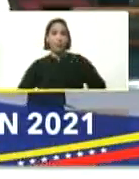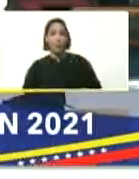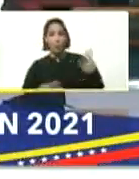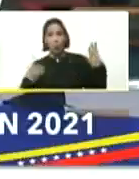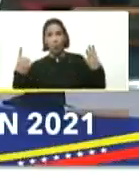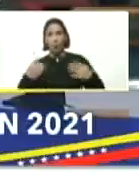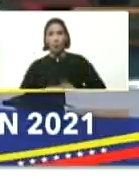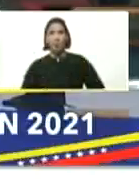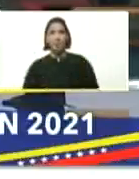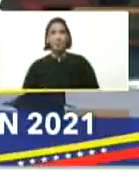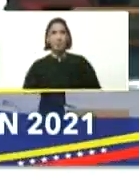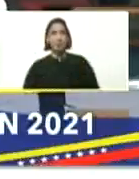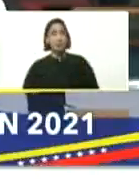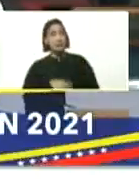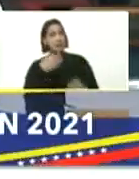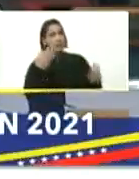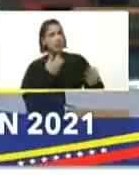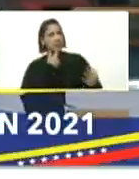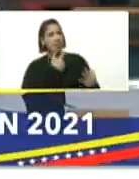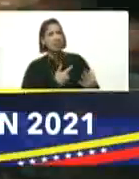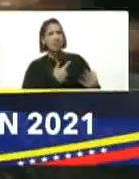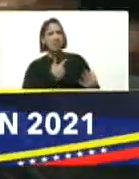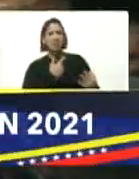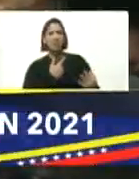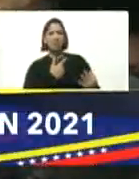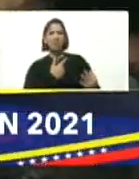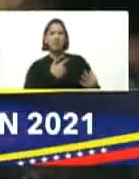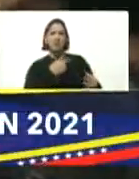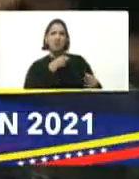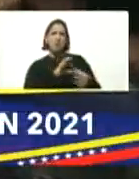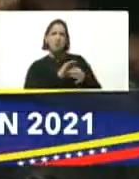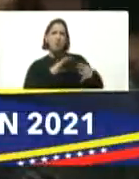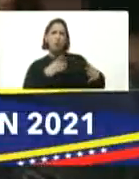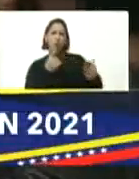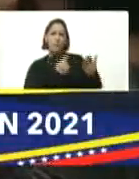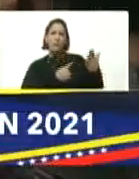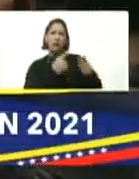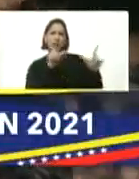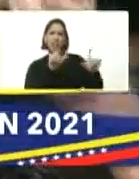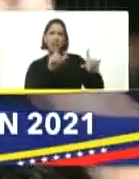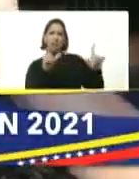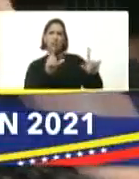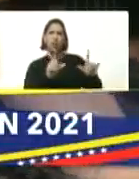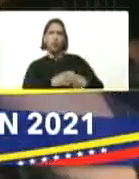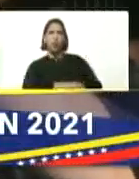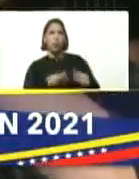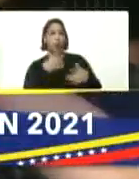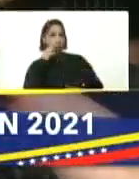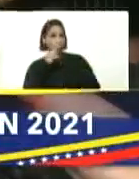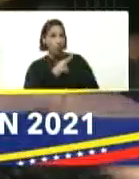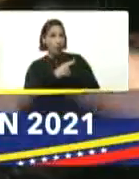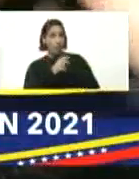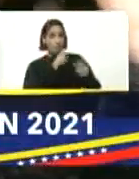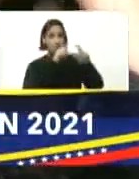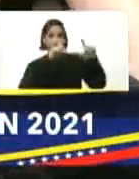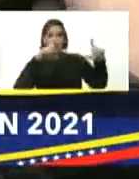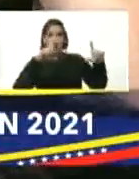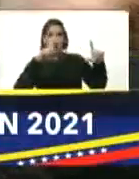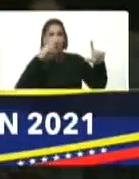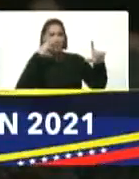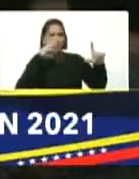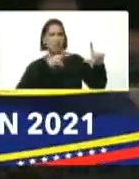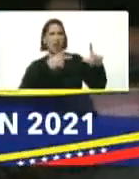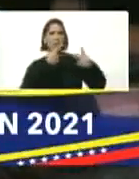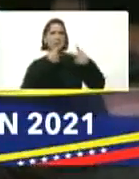4-1. Vladimir Acosta siempre reclama la fragmentación en la imagen de la televisión. Cuando uno ve las pantallas, uno ve un mensaje